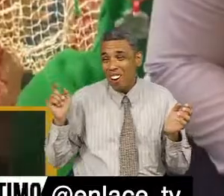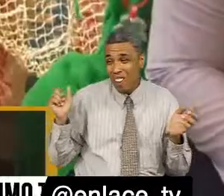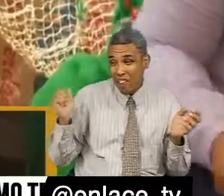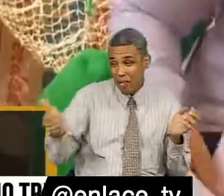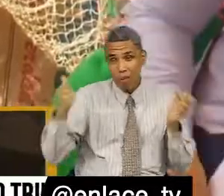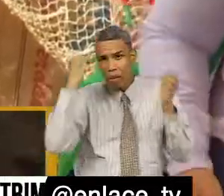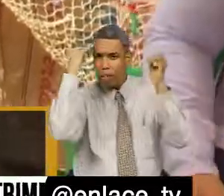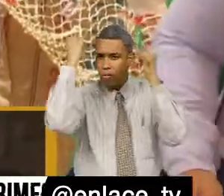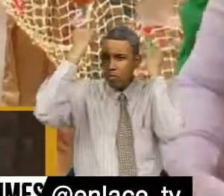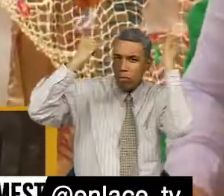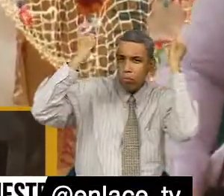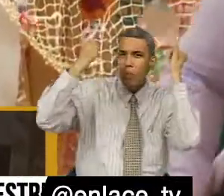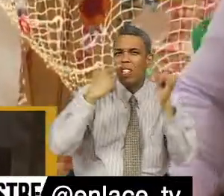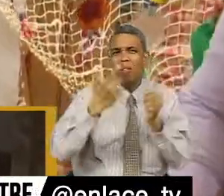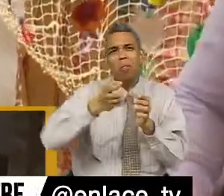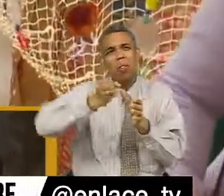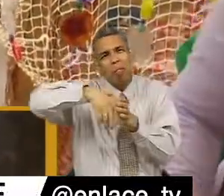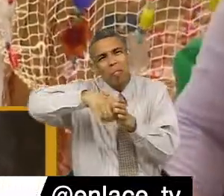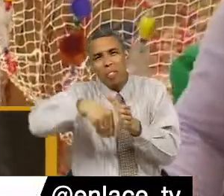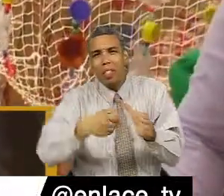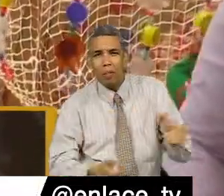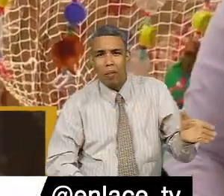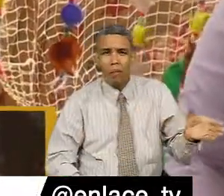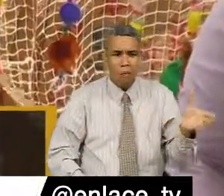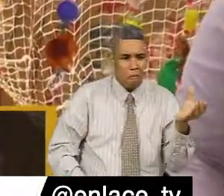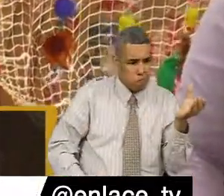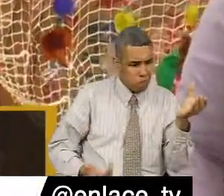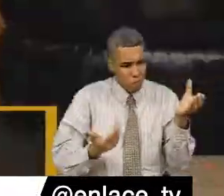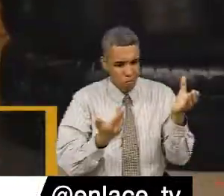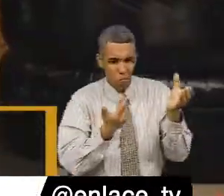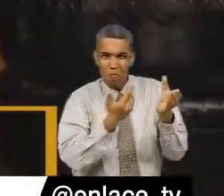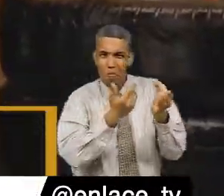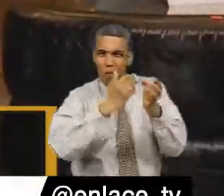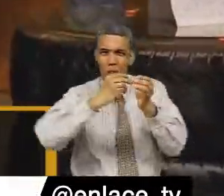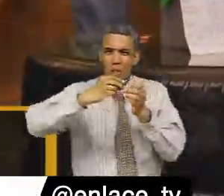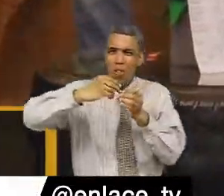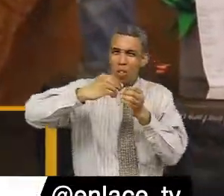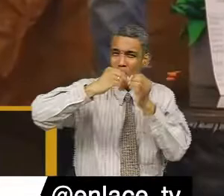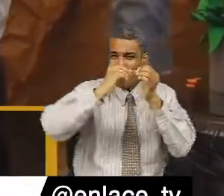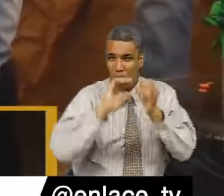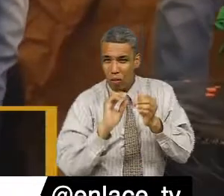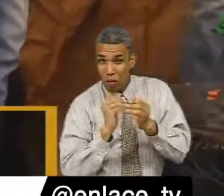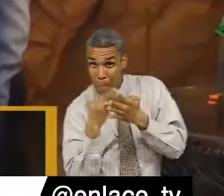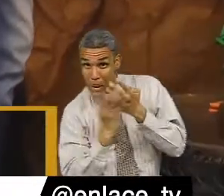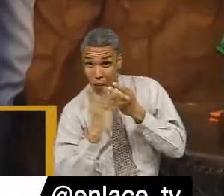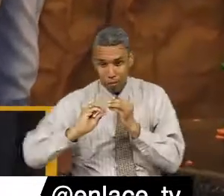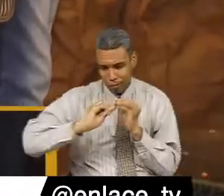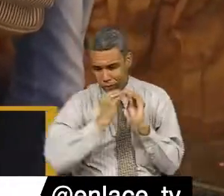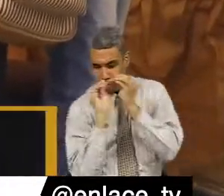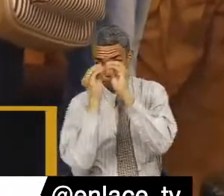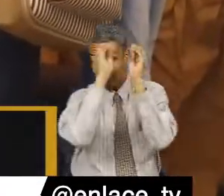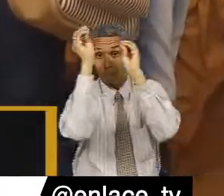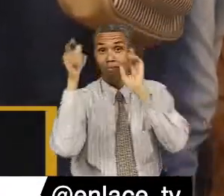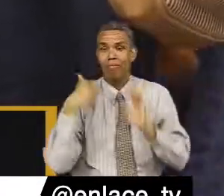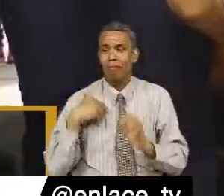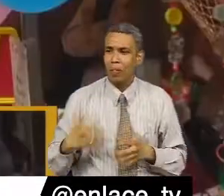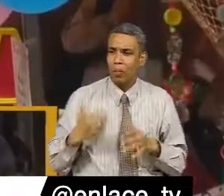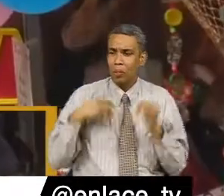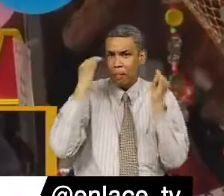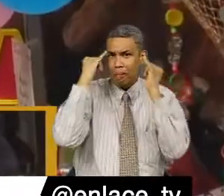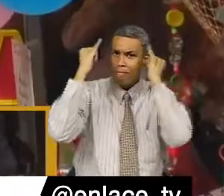actividades diarias. Hoy encontramos cosas muy bonitas, muy hermosas, que son creativas, que realmente hemos podido